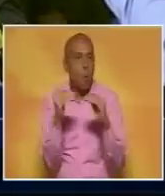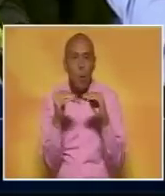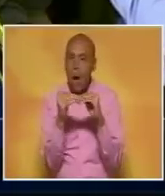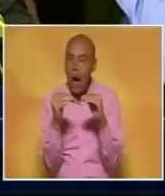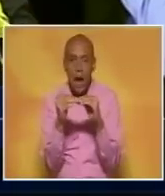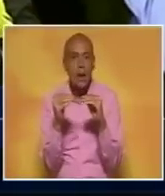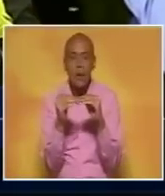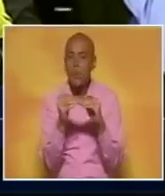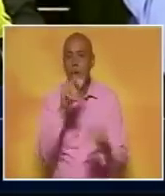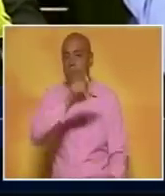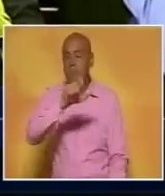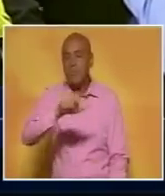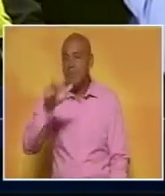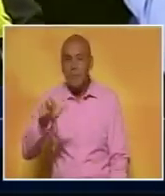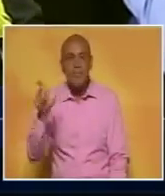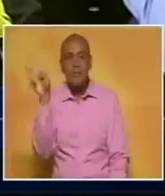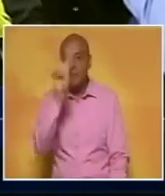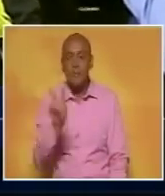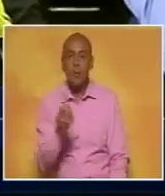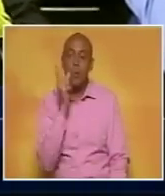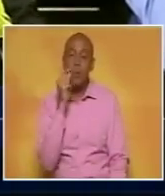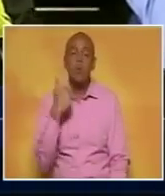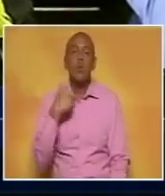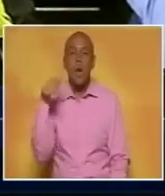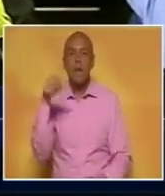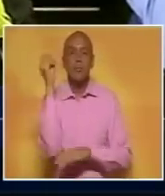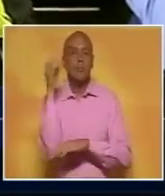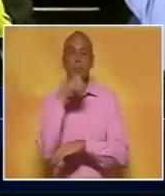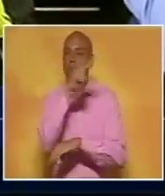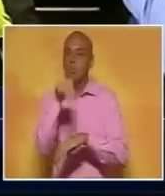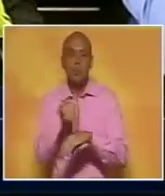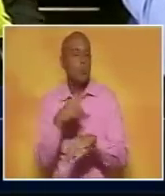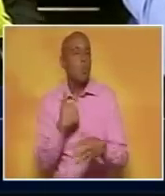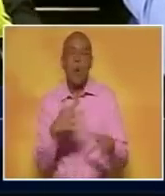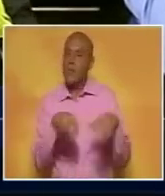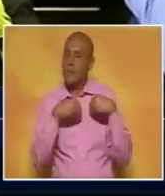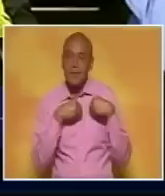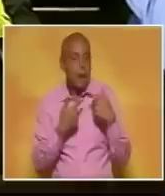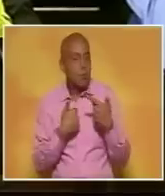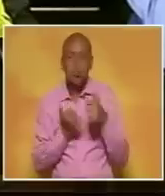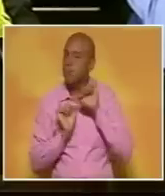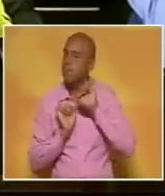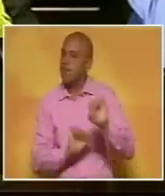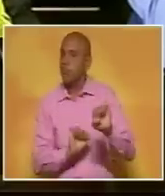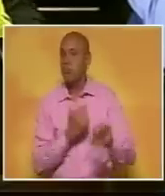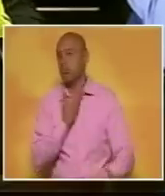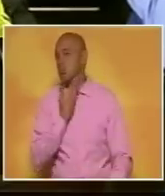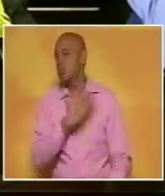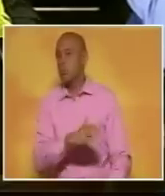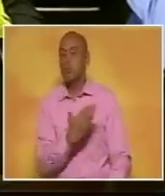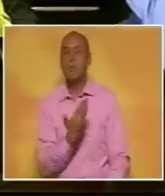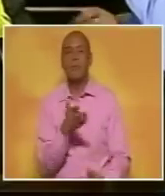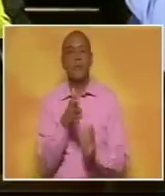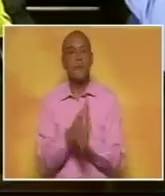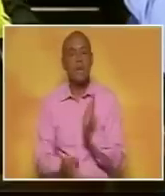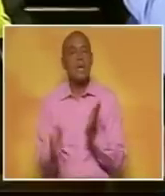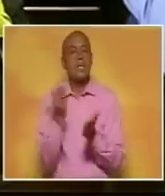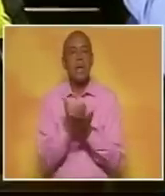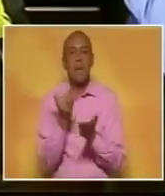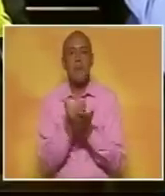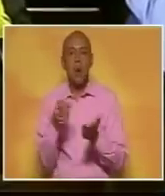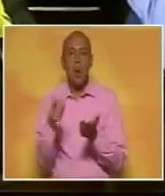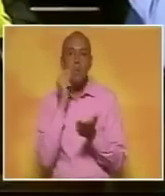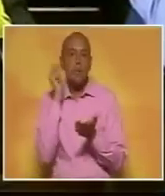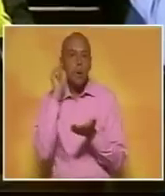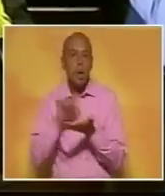una cosa inadmisible. Desde esta Asamblea Nacional lo rechazamos. ¿Por qué? Porque cada día le piden más requisitos a los venezolanos que se